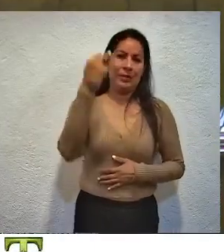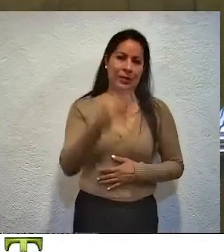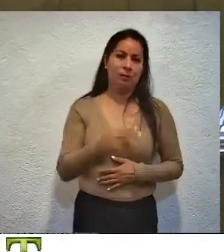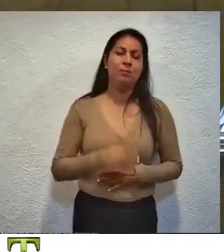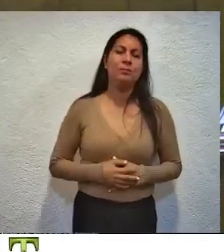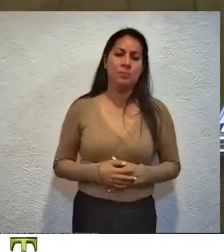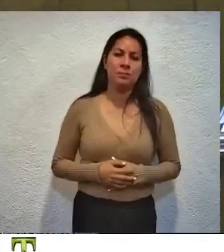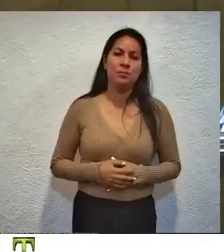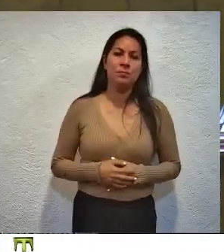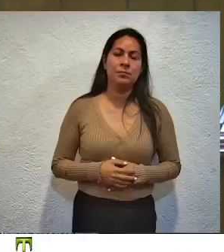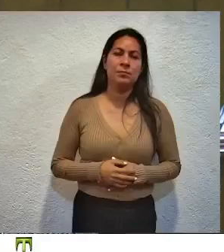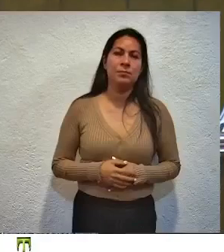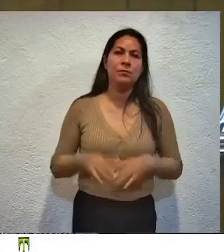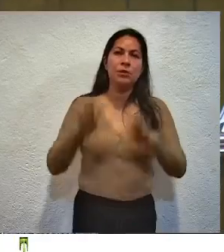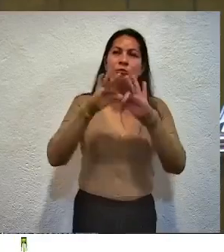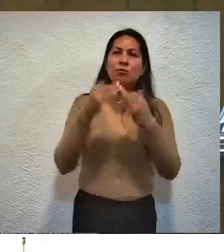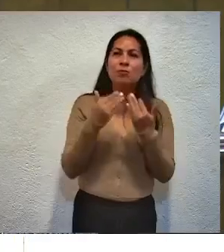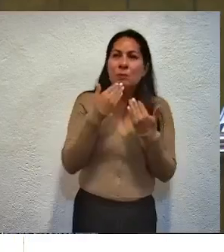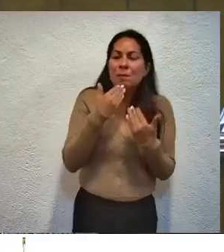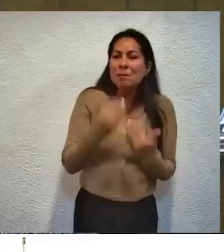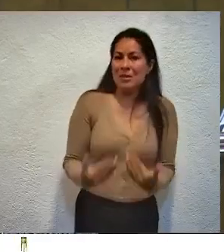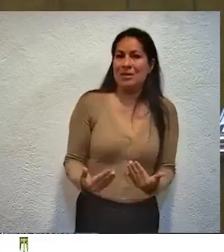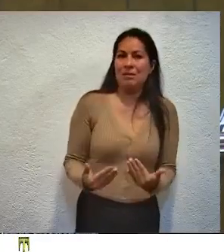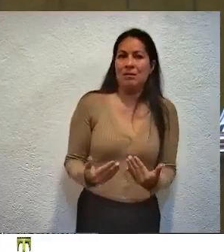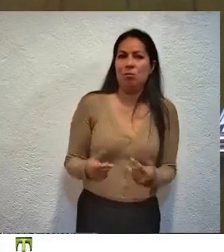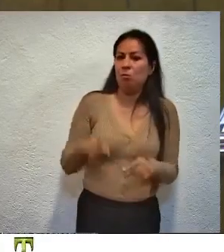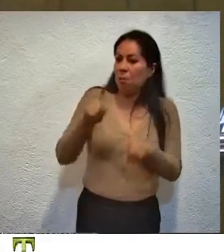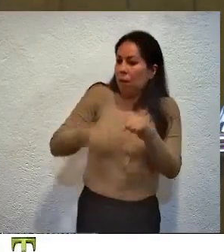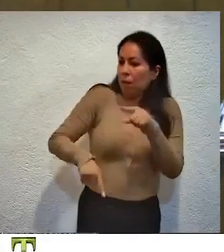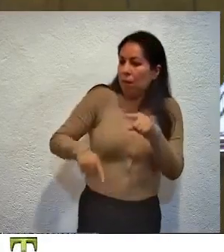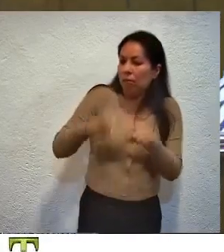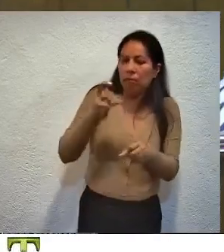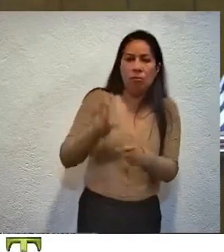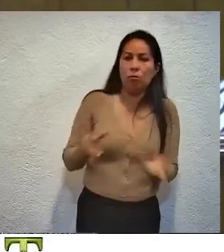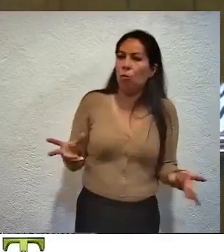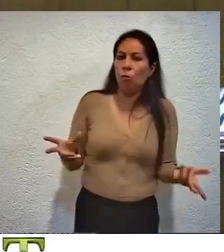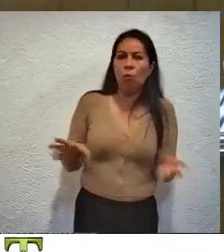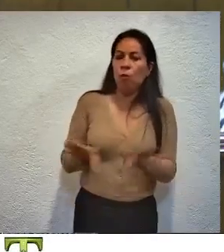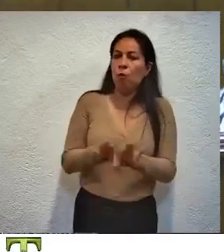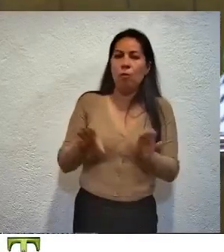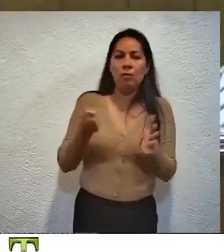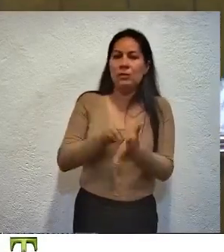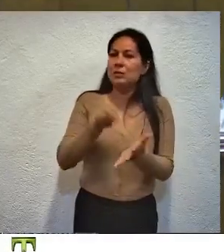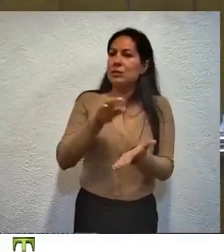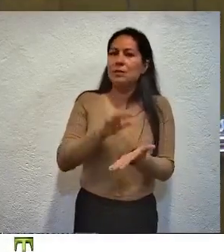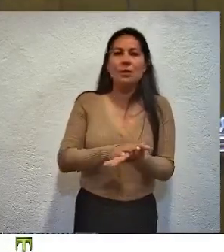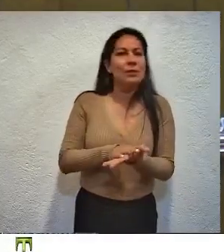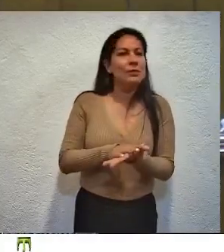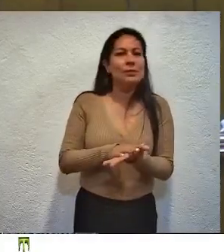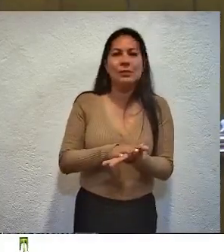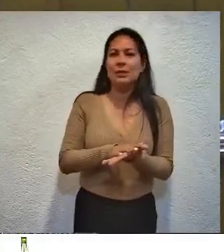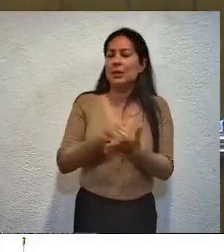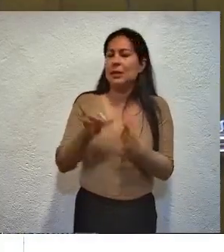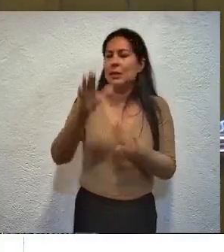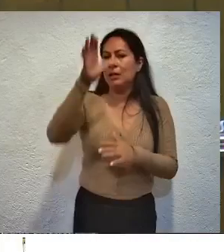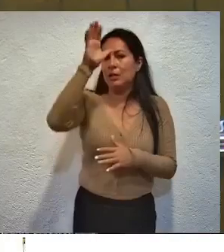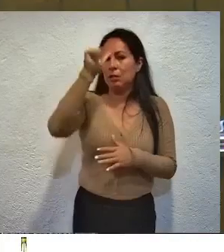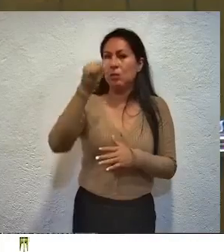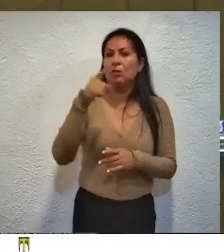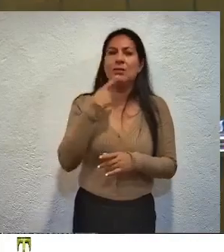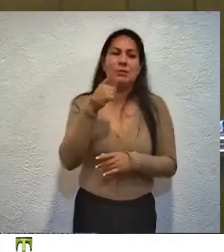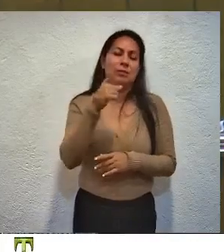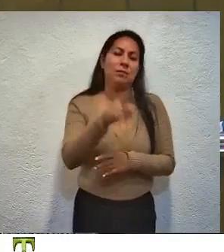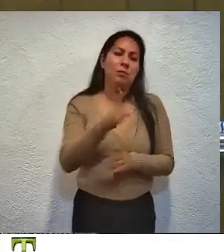afromexicano de manera plena, no restrictiva, como se establece en el acuerdo que hoy se